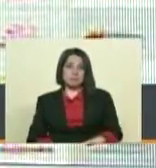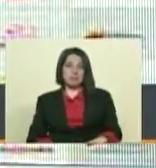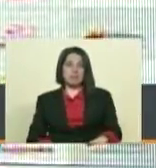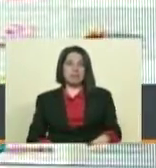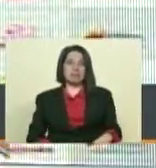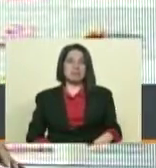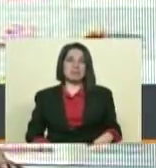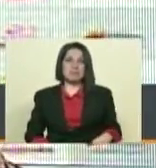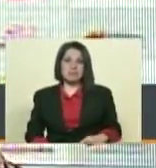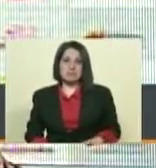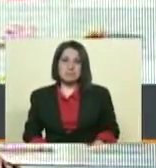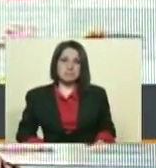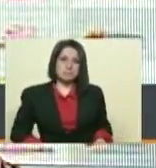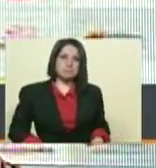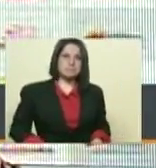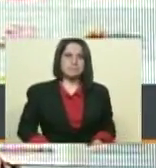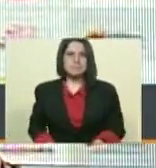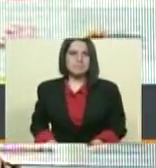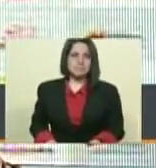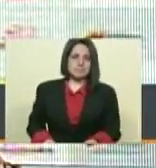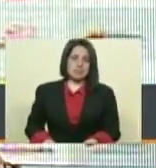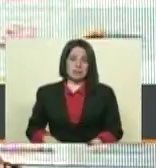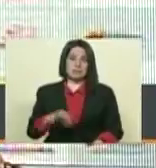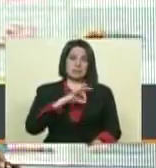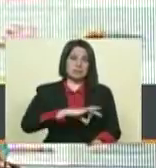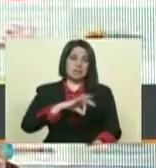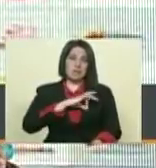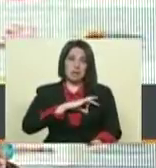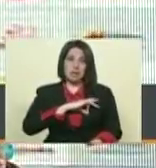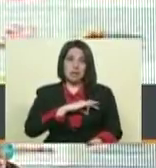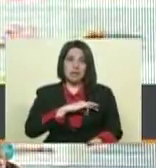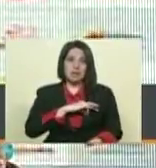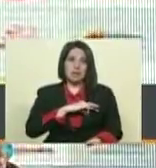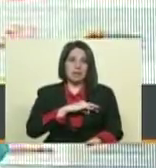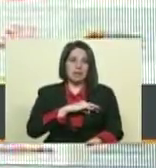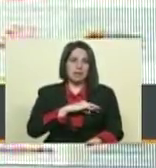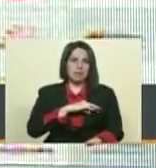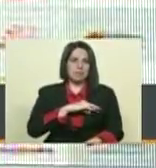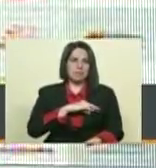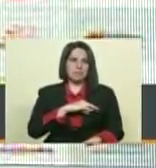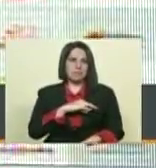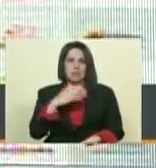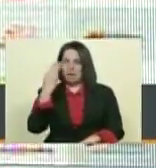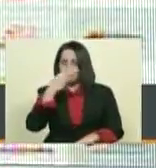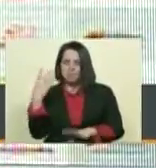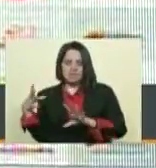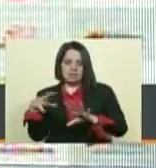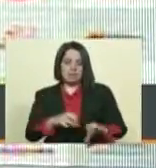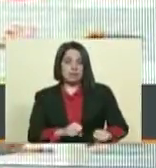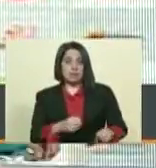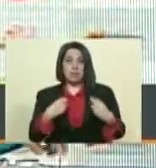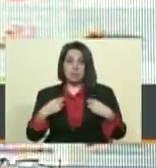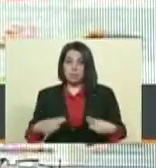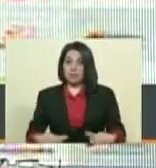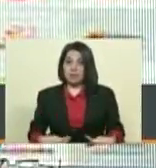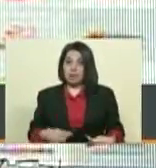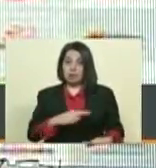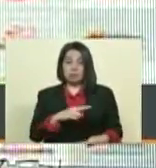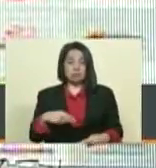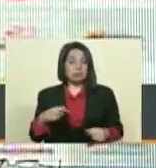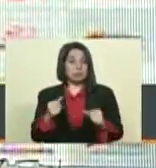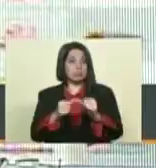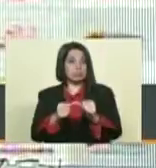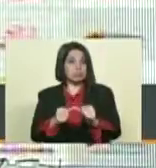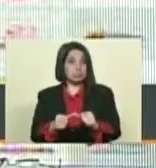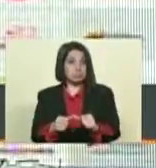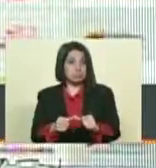tan compleja como la sociedad capitalista que se está viviendo actualmente en la humanidad. Por eso nosotros tenemos que seguir perseverando